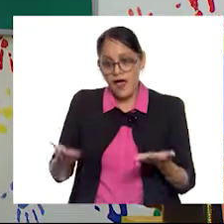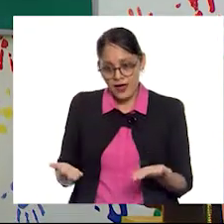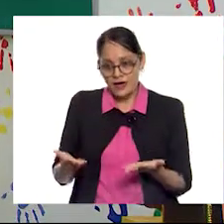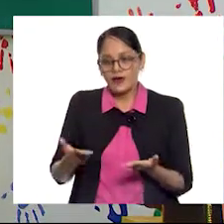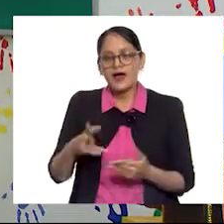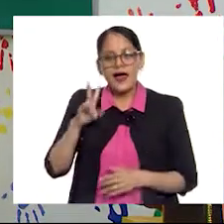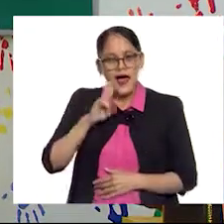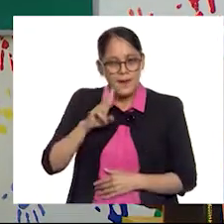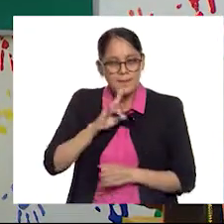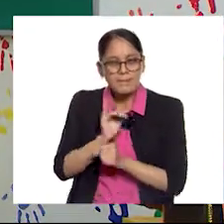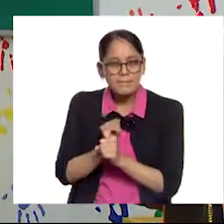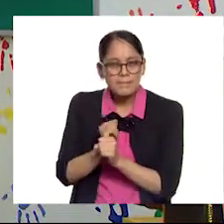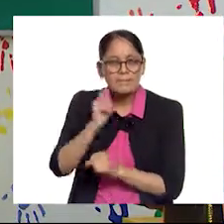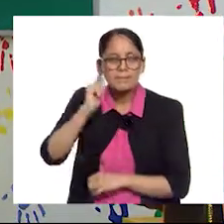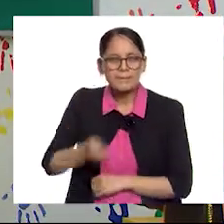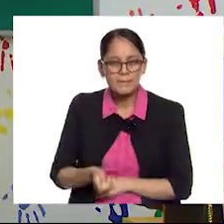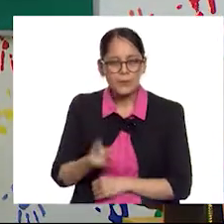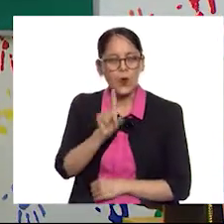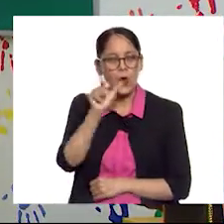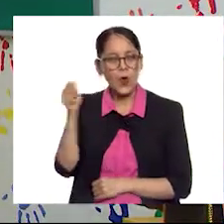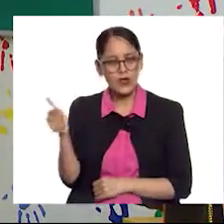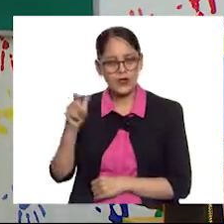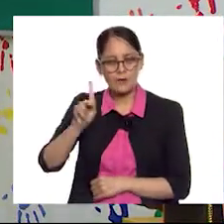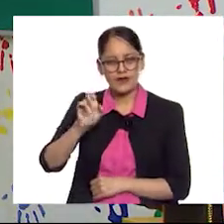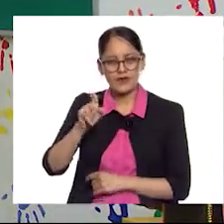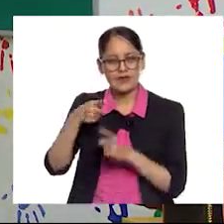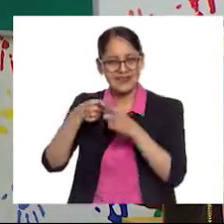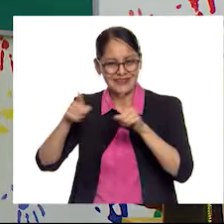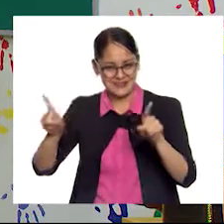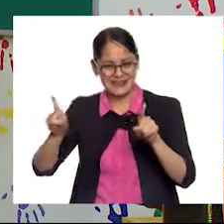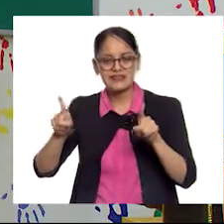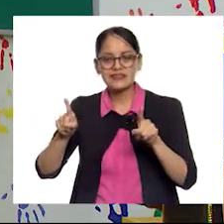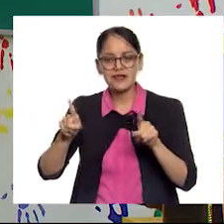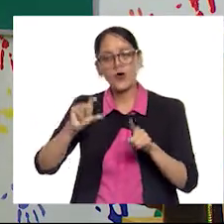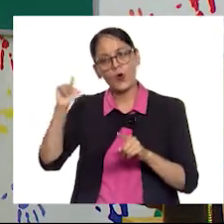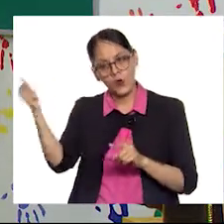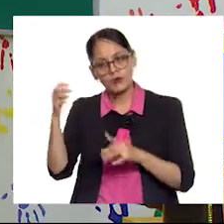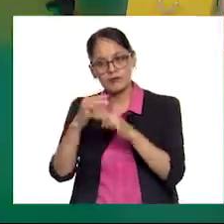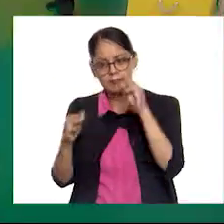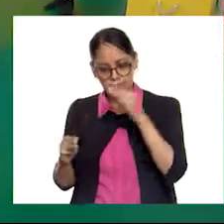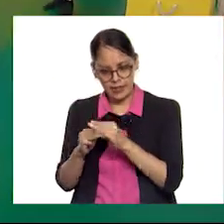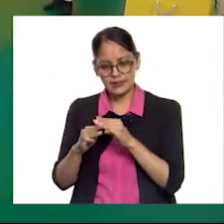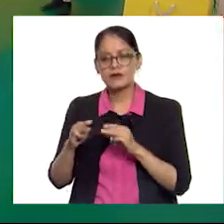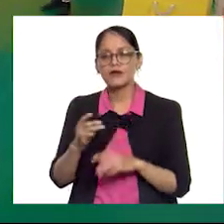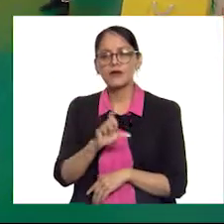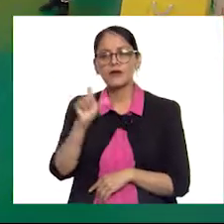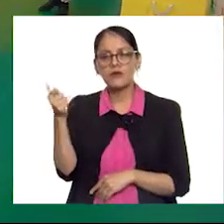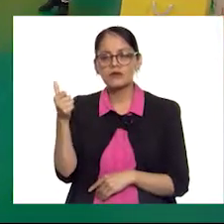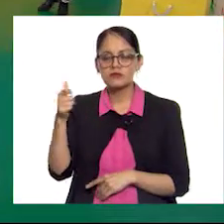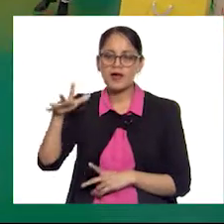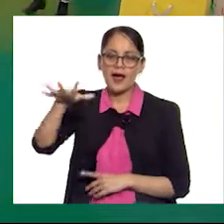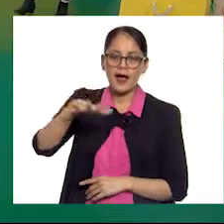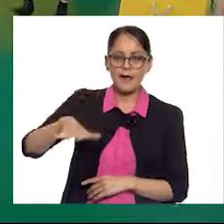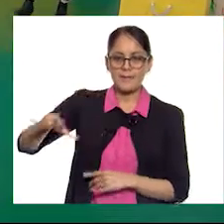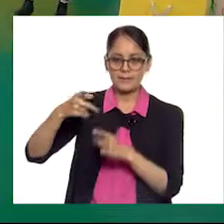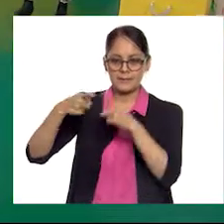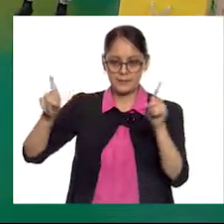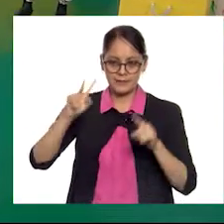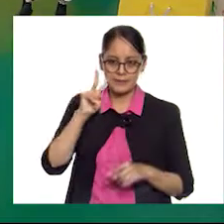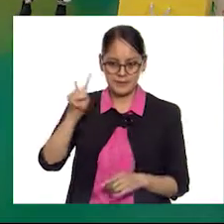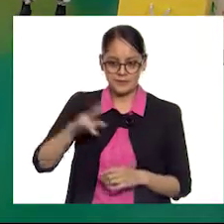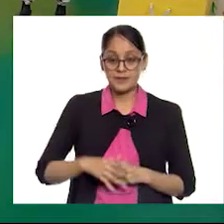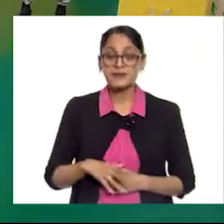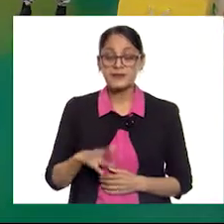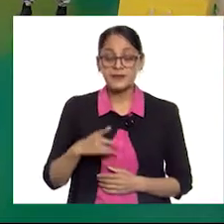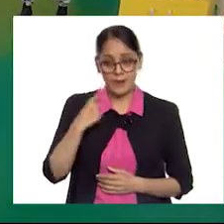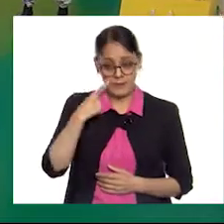a indagar un poquito más Ajá. en otro tipo de performance, con otro tipo de materiales y en otro ambiente completamente diferente. ¿Qué